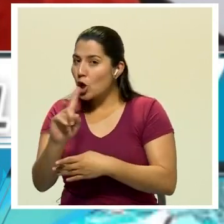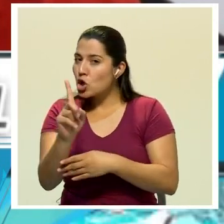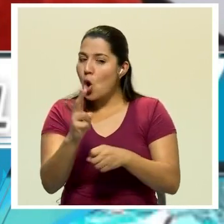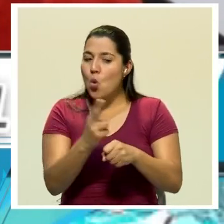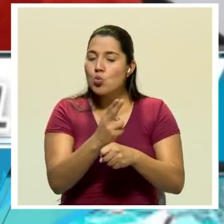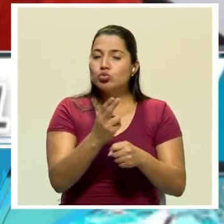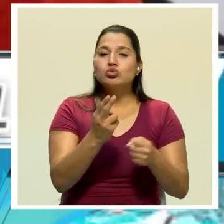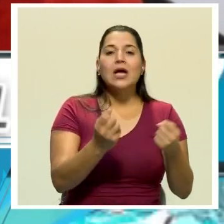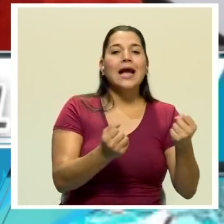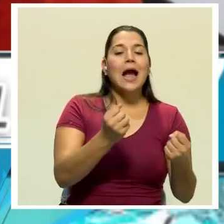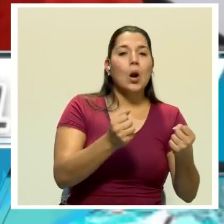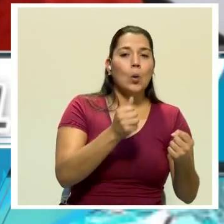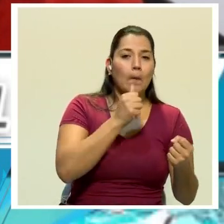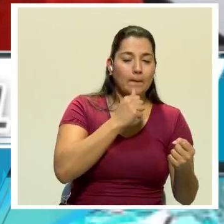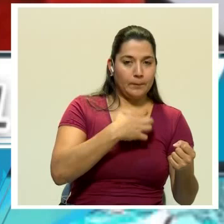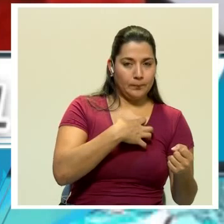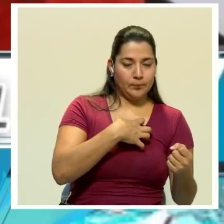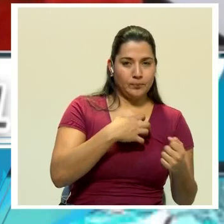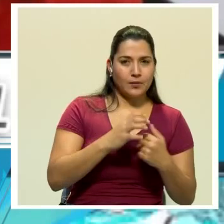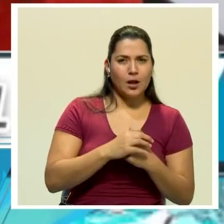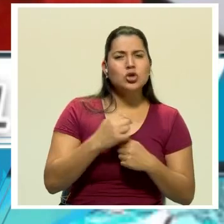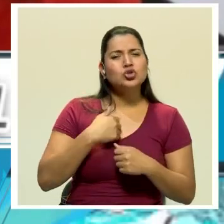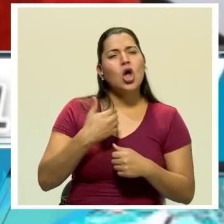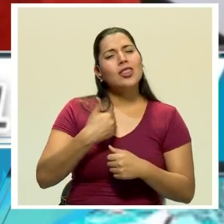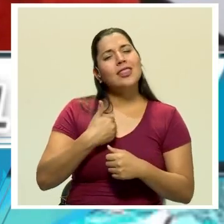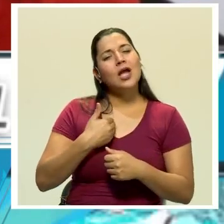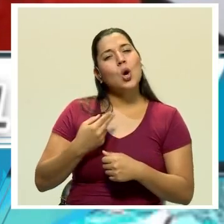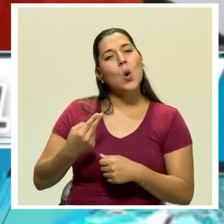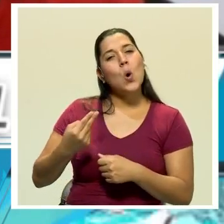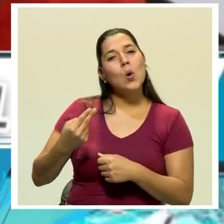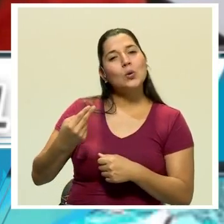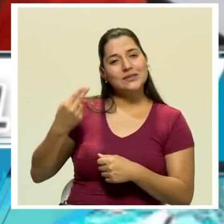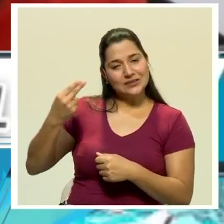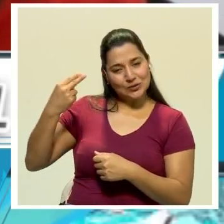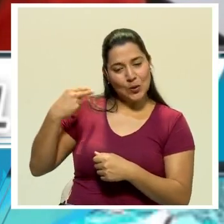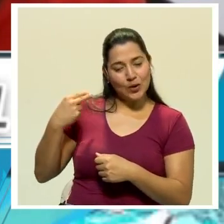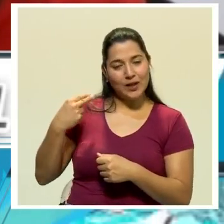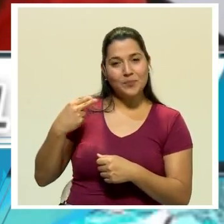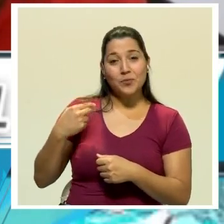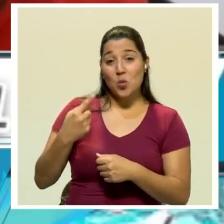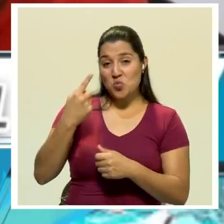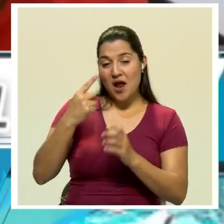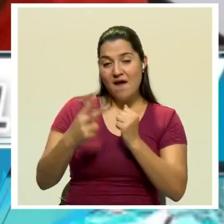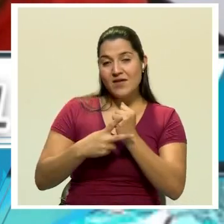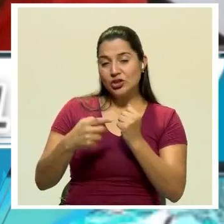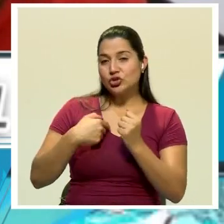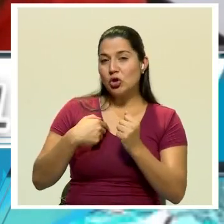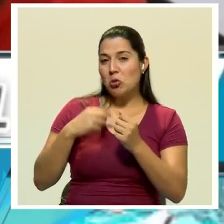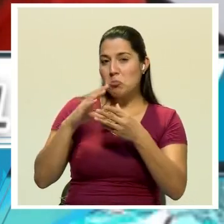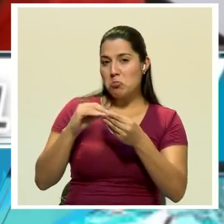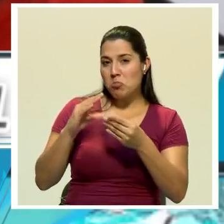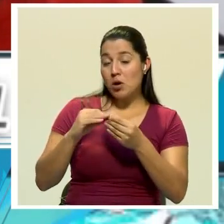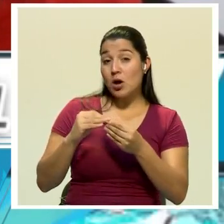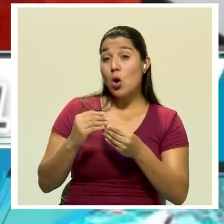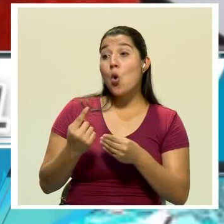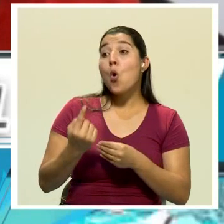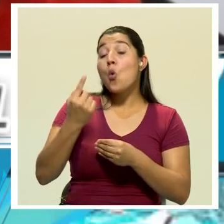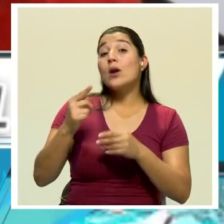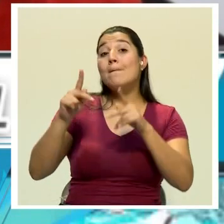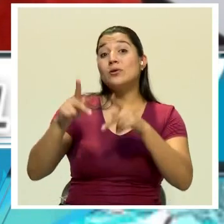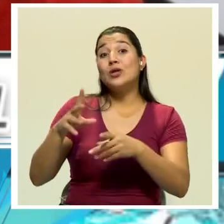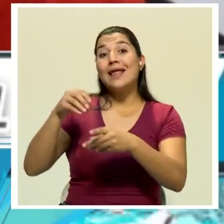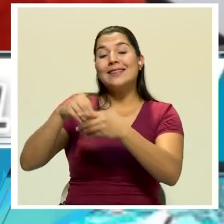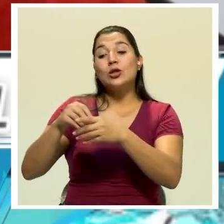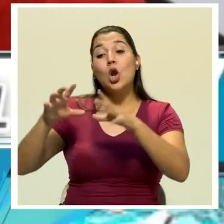particular. Yo tengo una anécdota en alguna de las presentaciones que hice cuando un miembro de la Unión Europea me